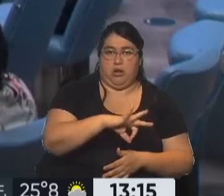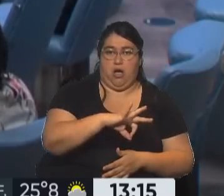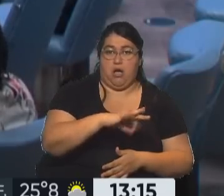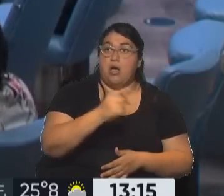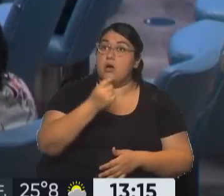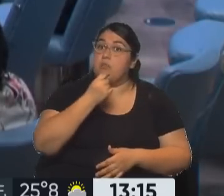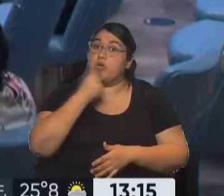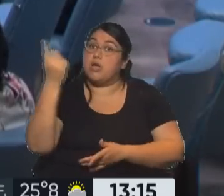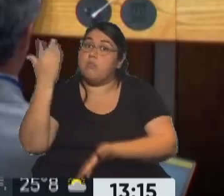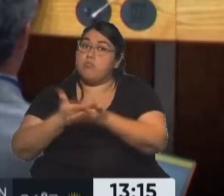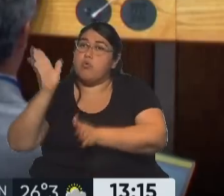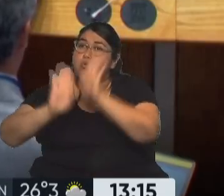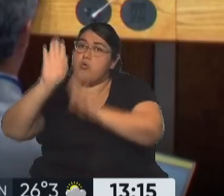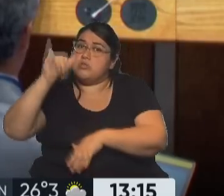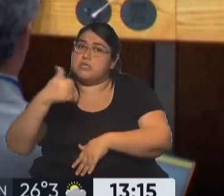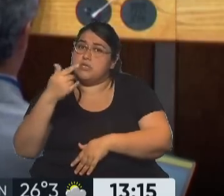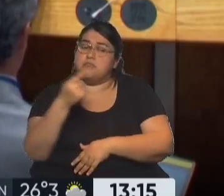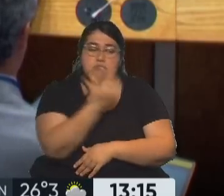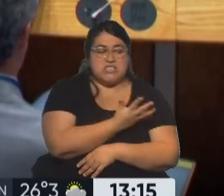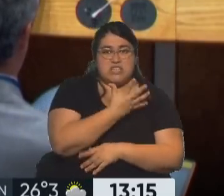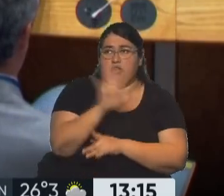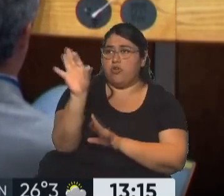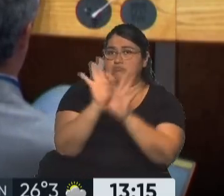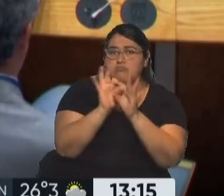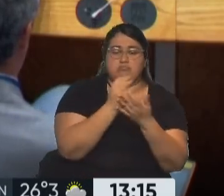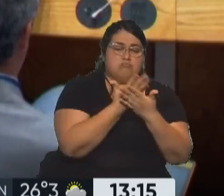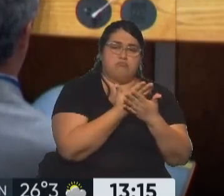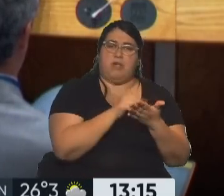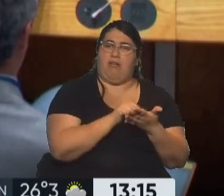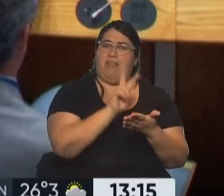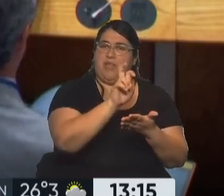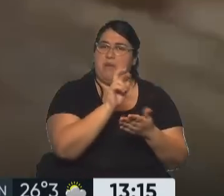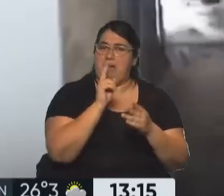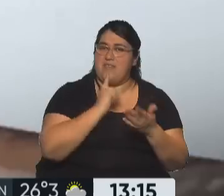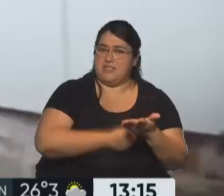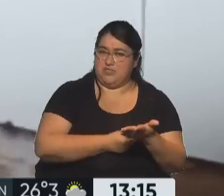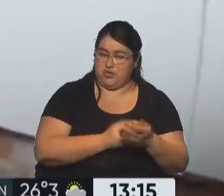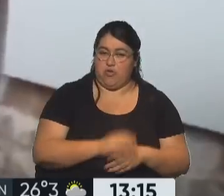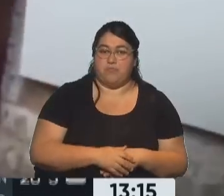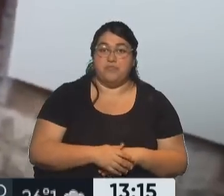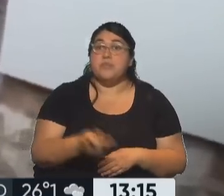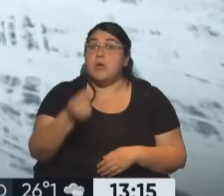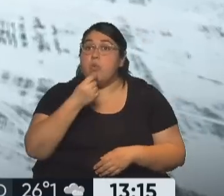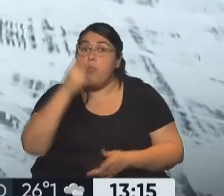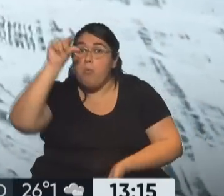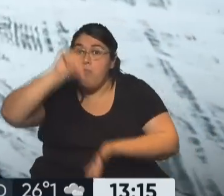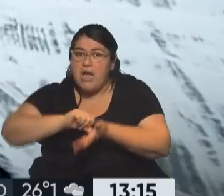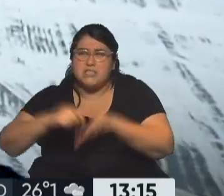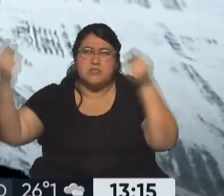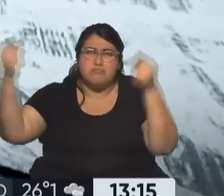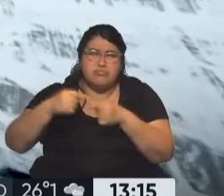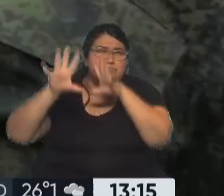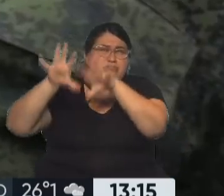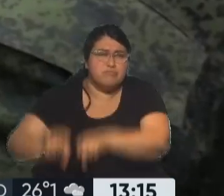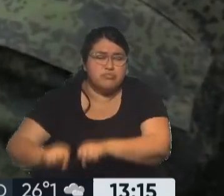tiene la aprobación de todos. Un derecho que pueden ejercer aun cuando sea alguno de ellos quien inicia un conflicto bélico, una invasión o